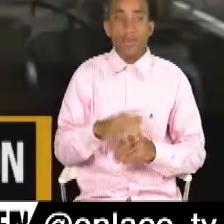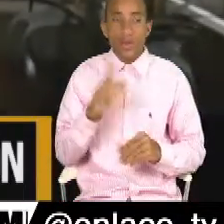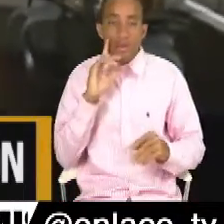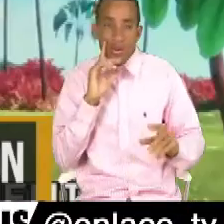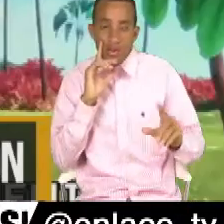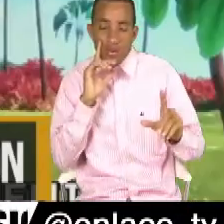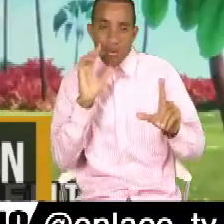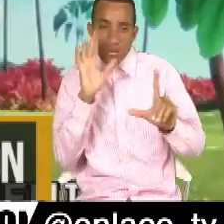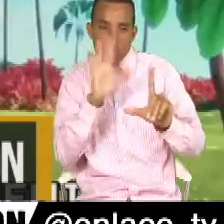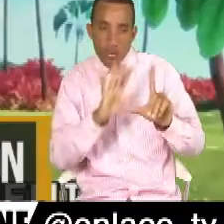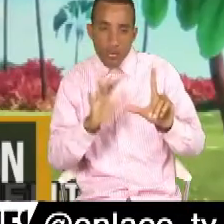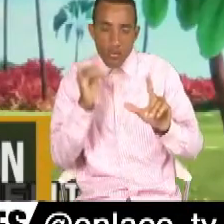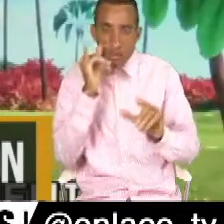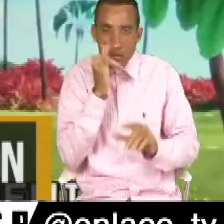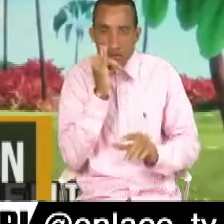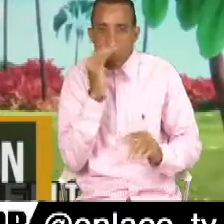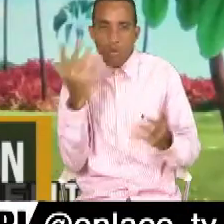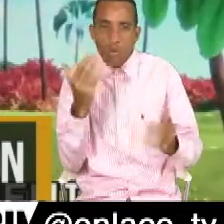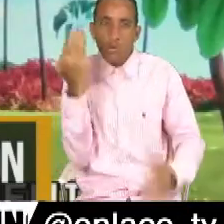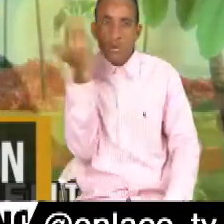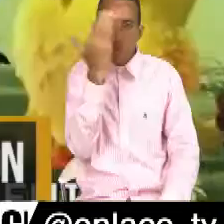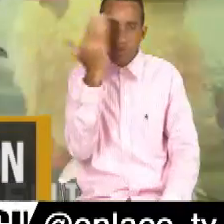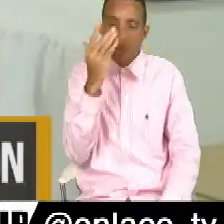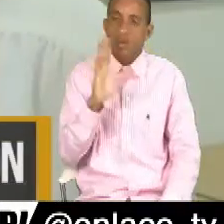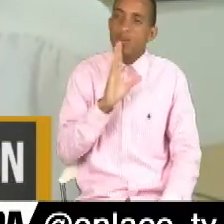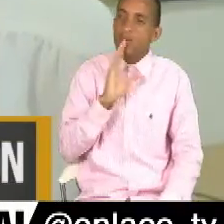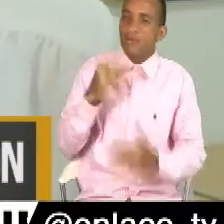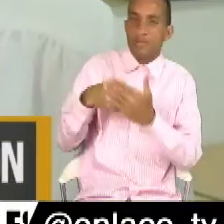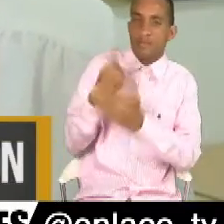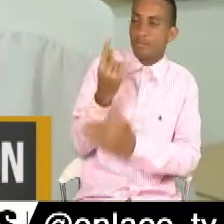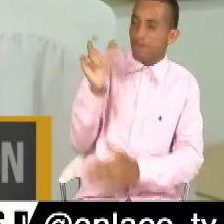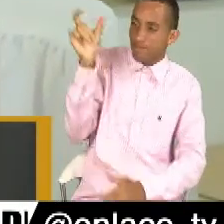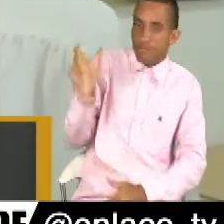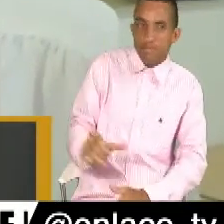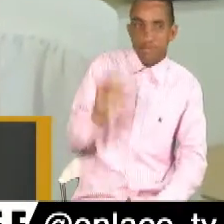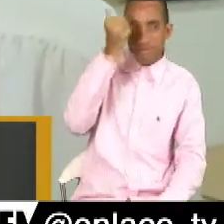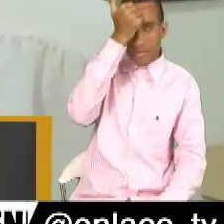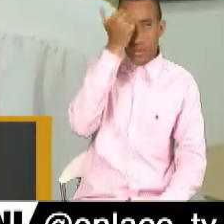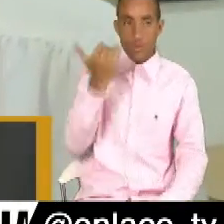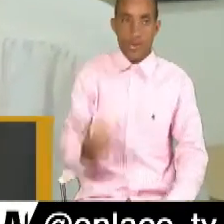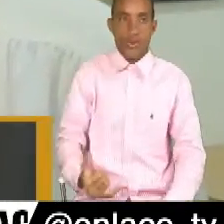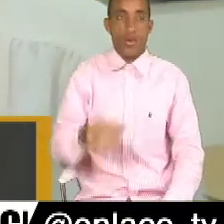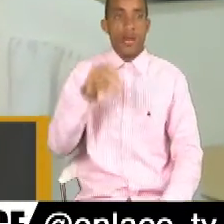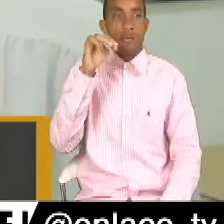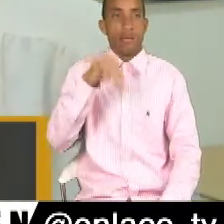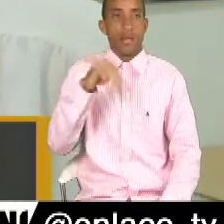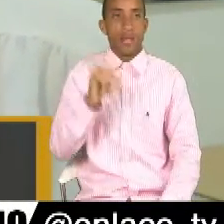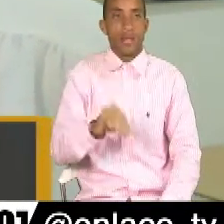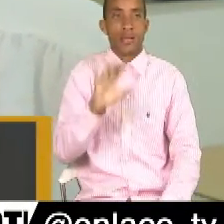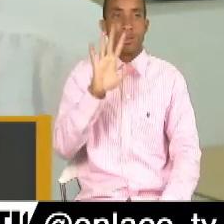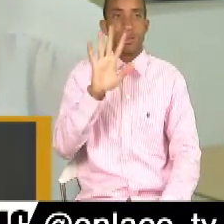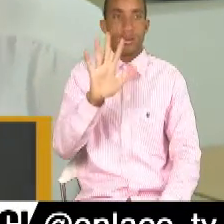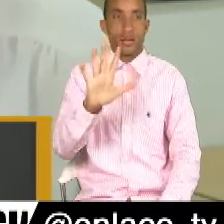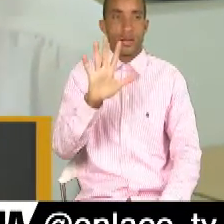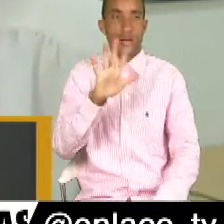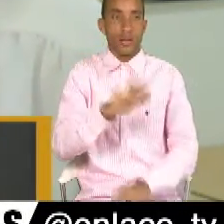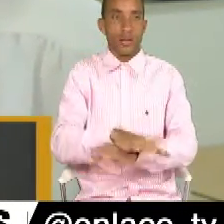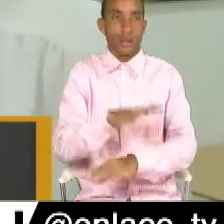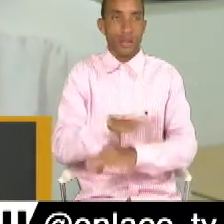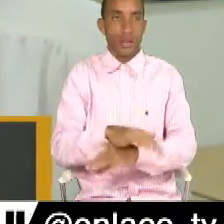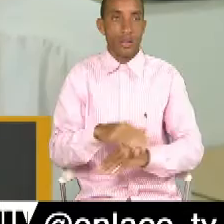de conocer lo mejor del cine mundial y de sus protagonistas. Hoy martes a las 5 de la tarde llega la nueva temporada de